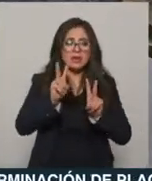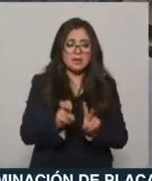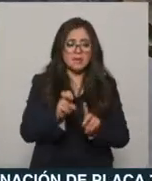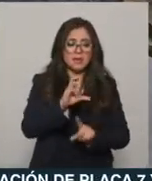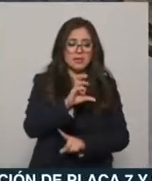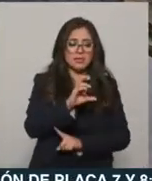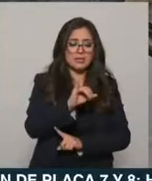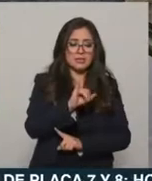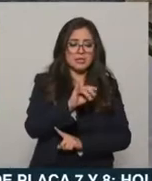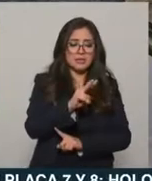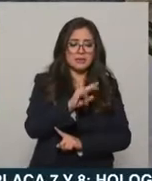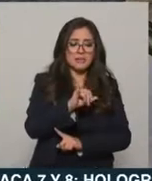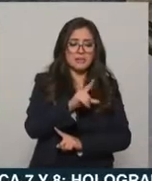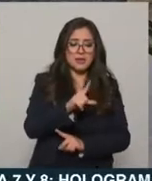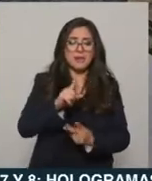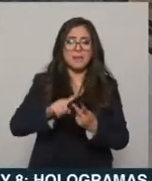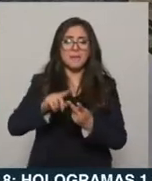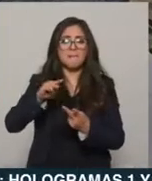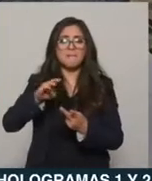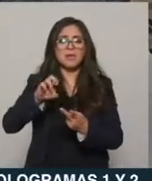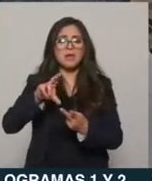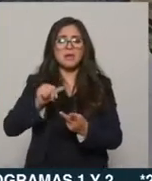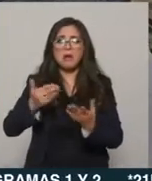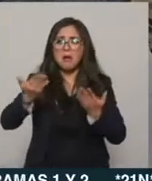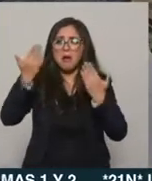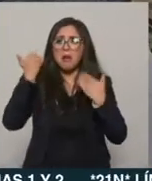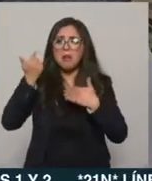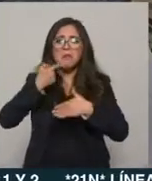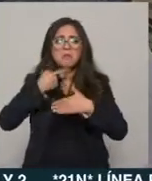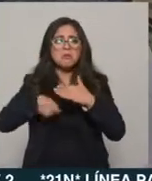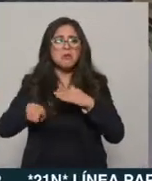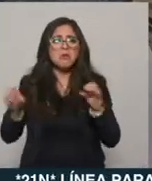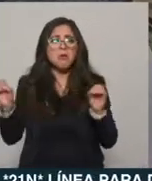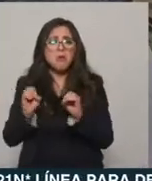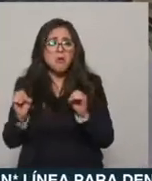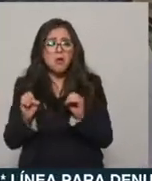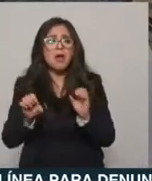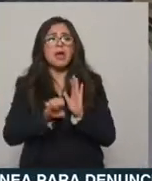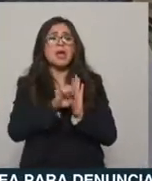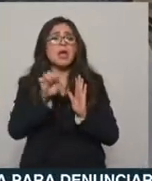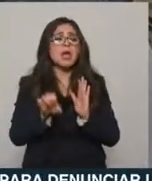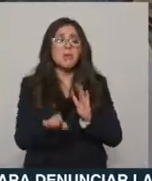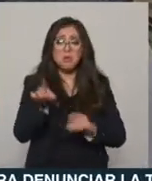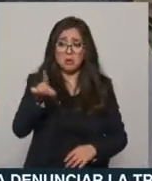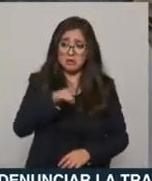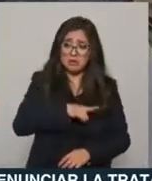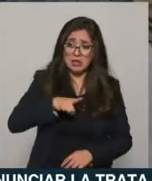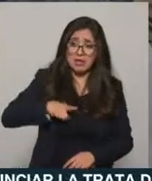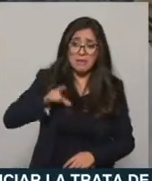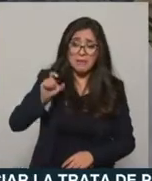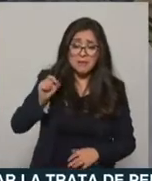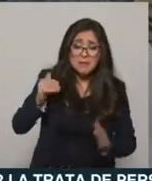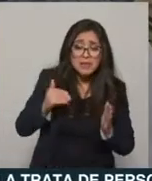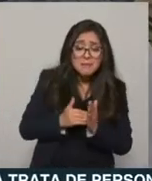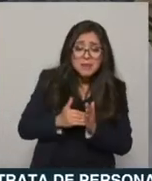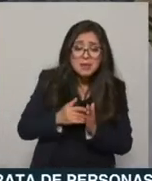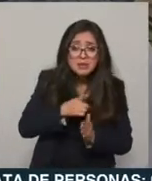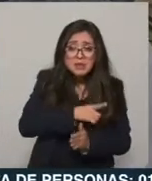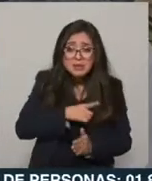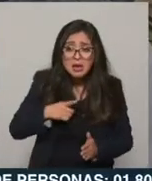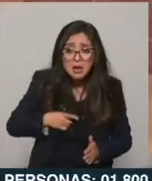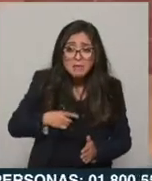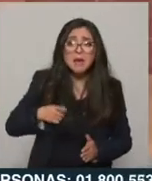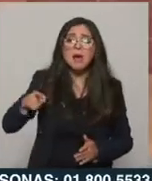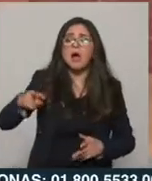de cuantía muy baja, antes no se demandaban. Si me deben 20,000 pesos, no demando. Sí, pero para la gente 20,000 pesos es mucho dinero para